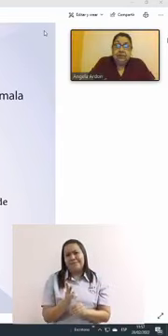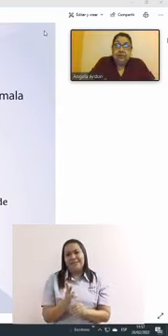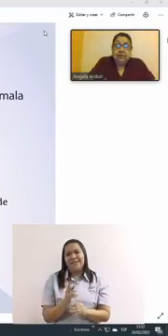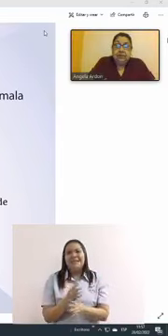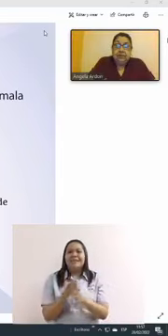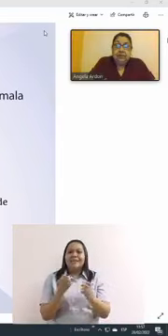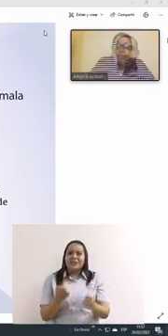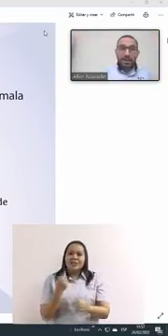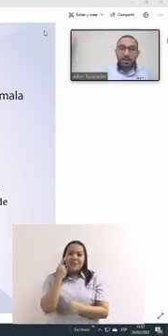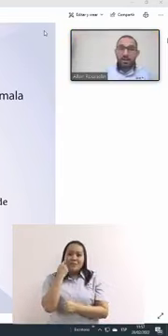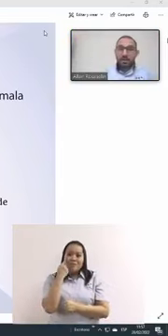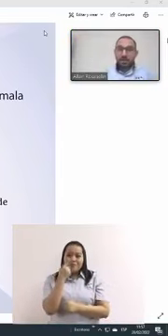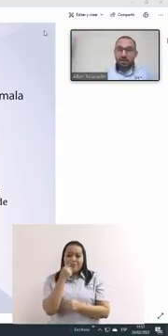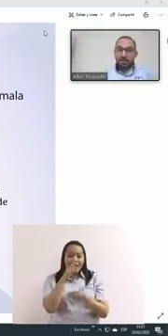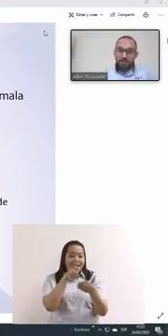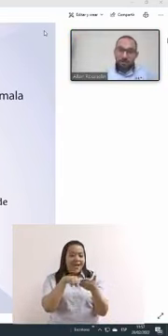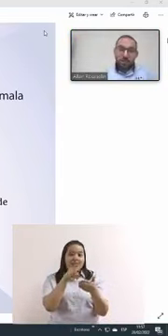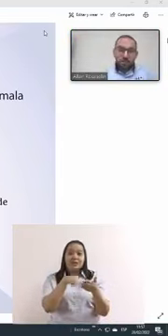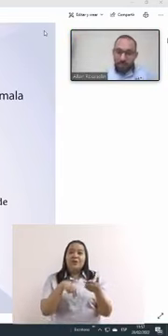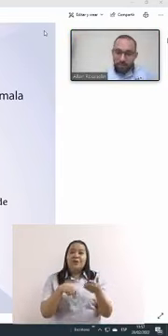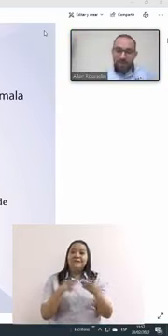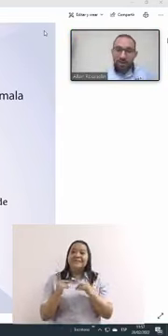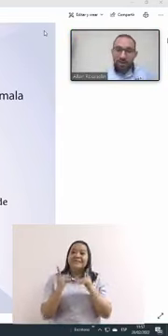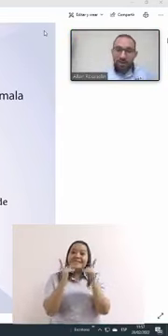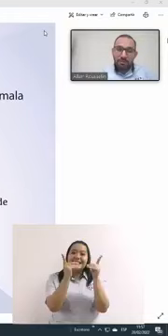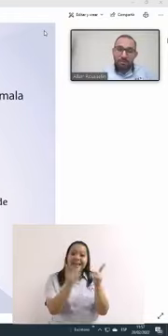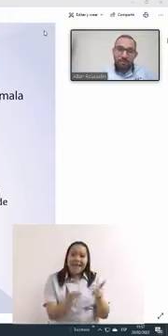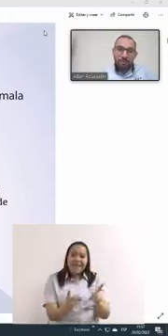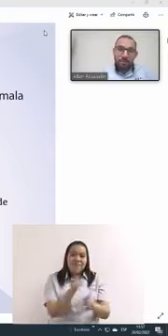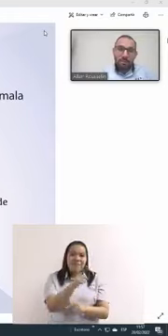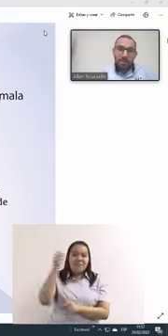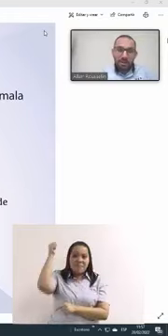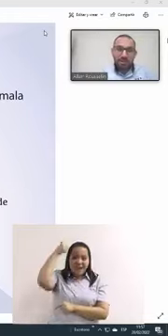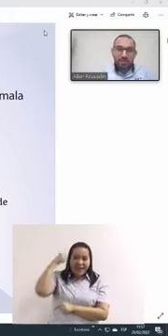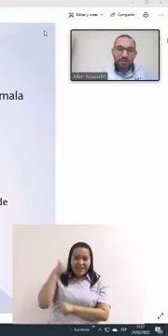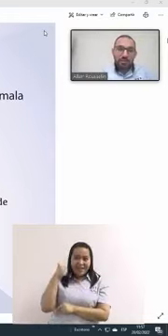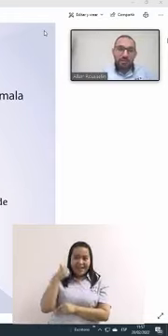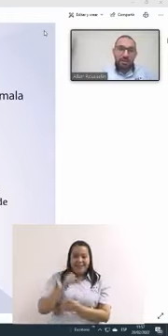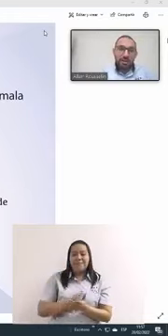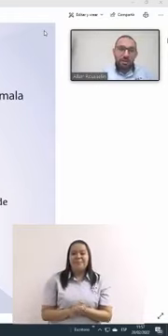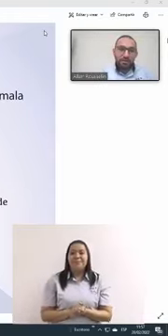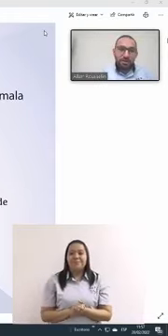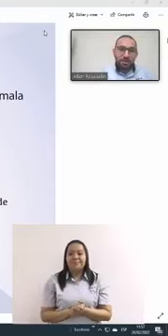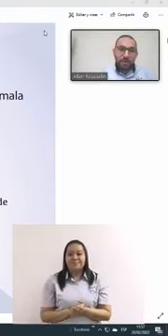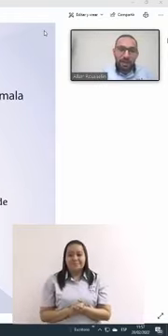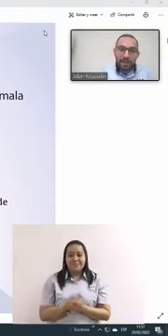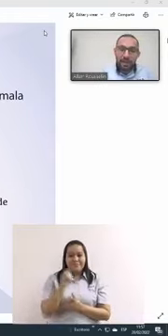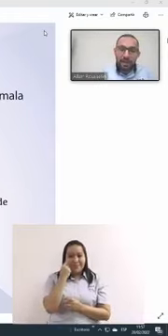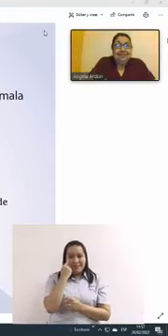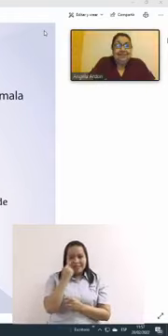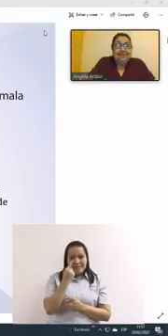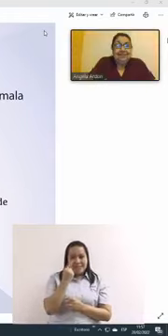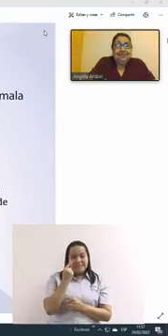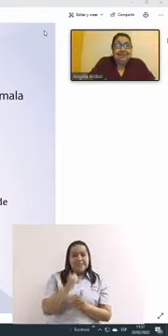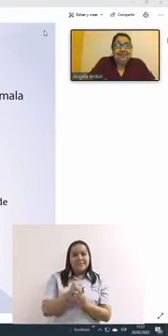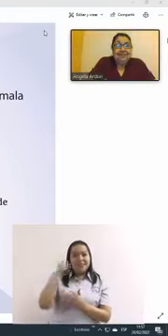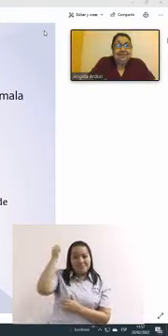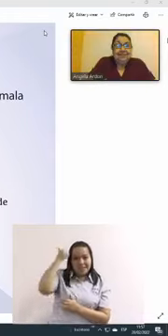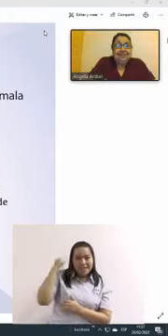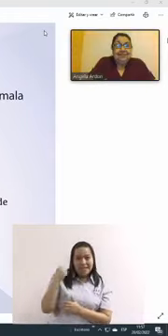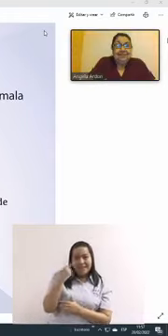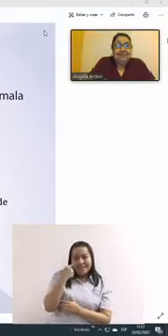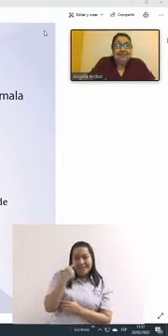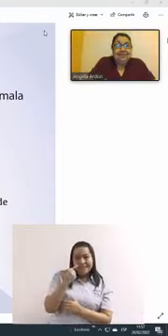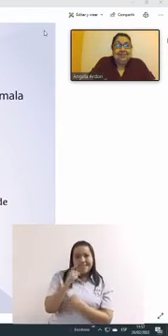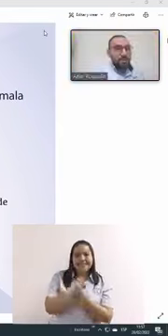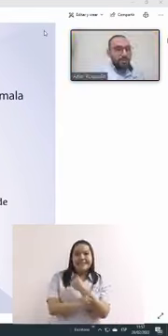dar la lectura al diploma como una muestra con mucha humildad y respeto a nuestra amiga Ángela. Dice el